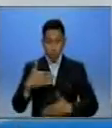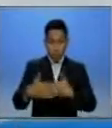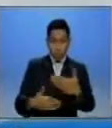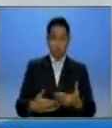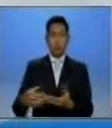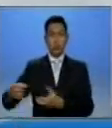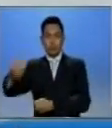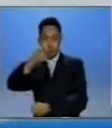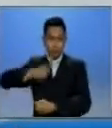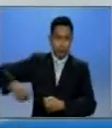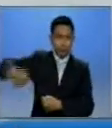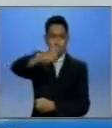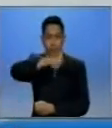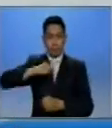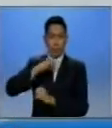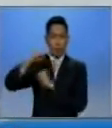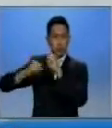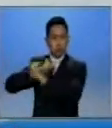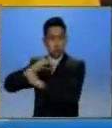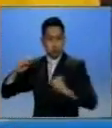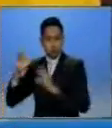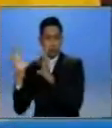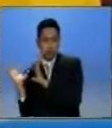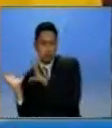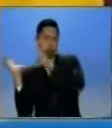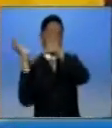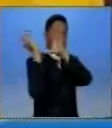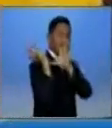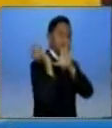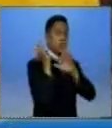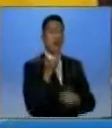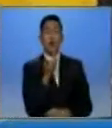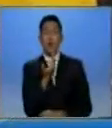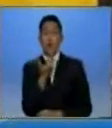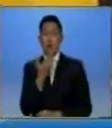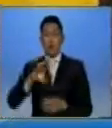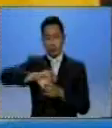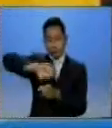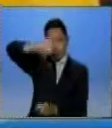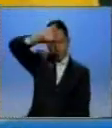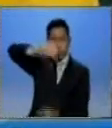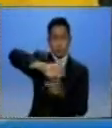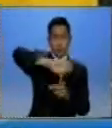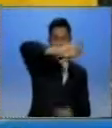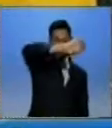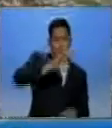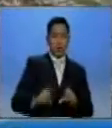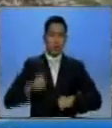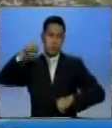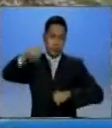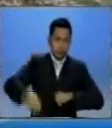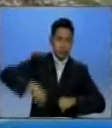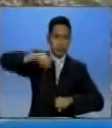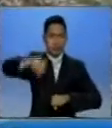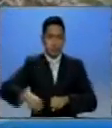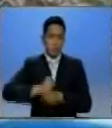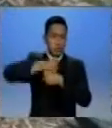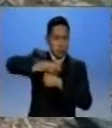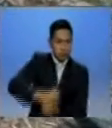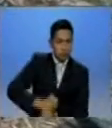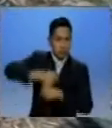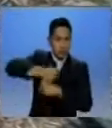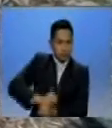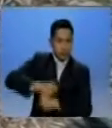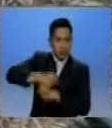empacar el alimento consiste en triturar varias cañas de maíz para conseguir el forraje pero ahorita no no tenemos